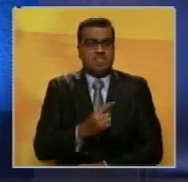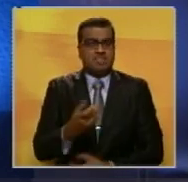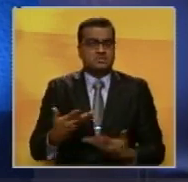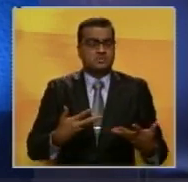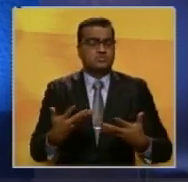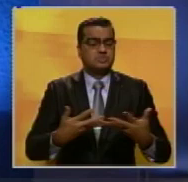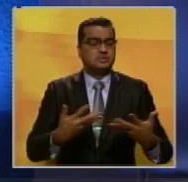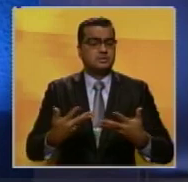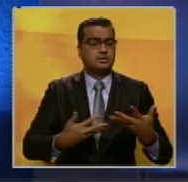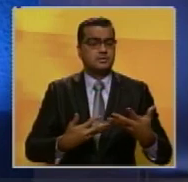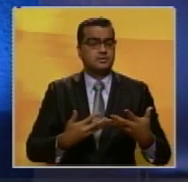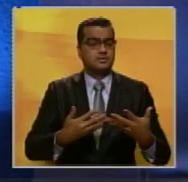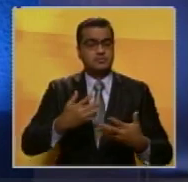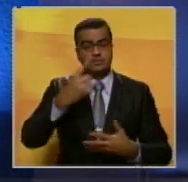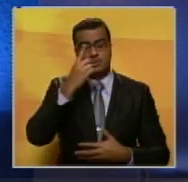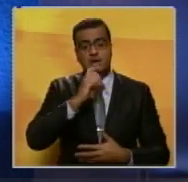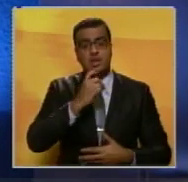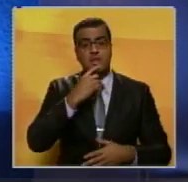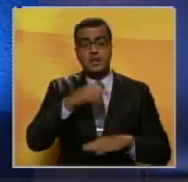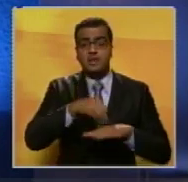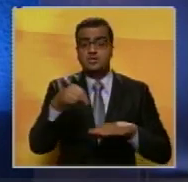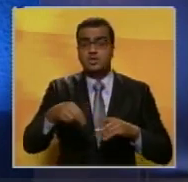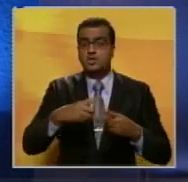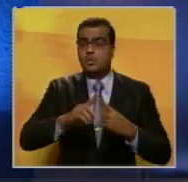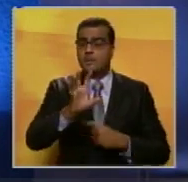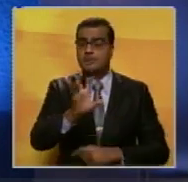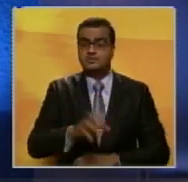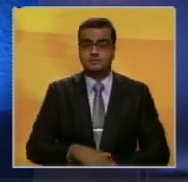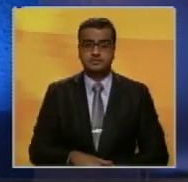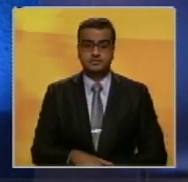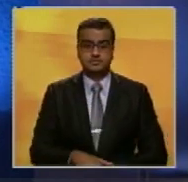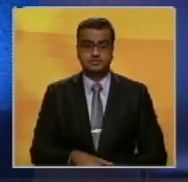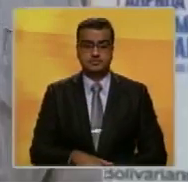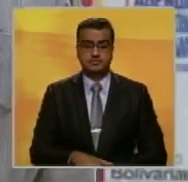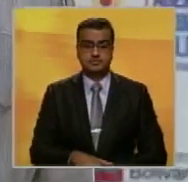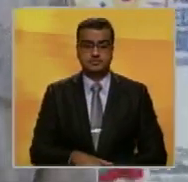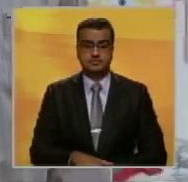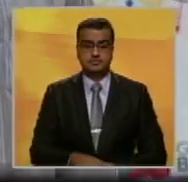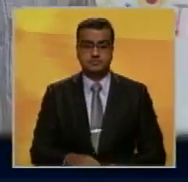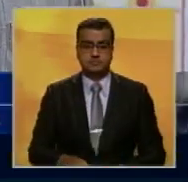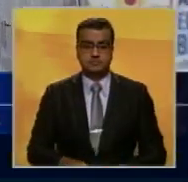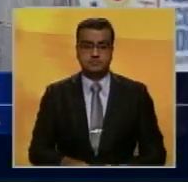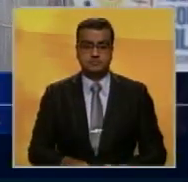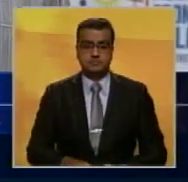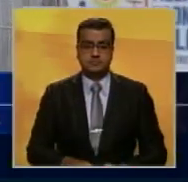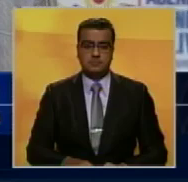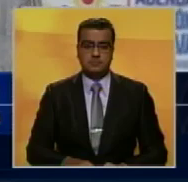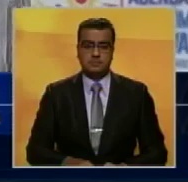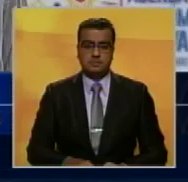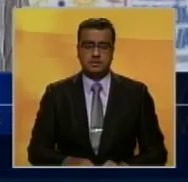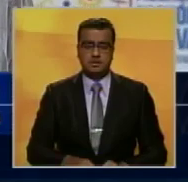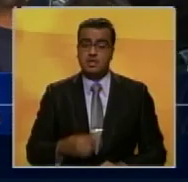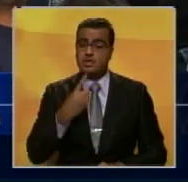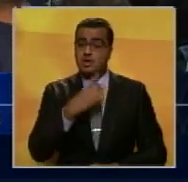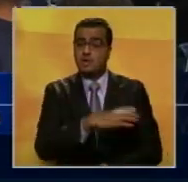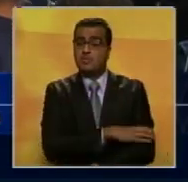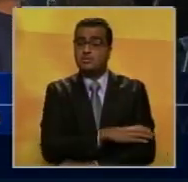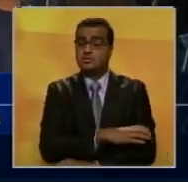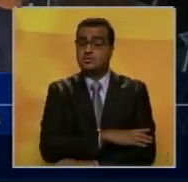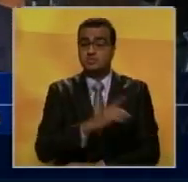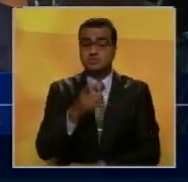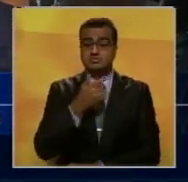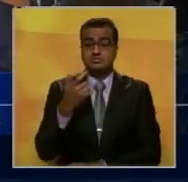de inversionistas foráneos y nacionales. Diana Vázquez tiene los detalles. Faría sostuvo que la oposición